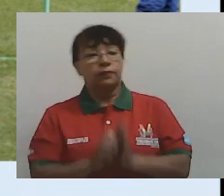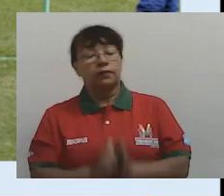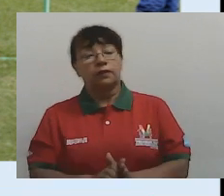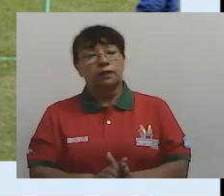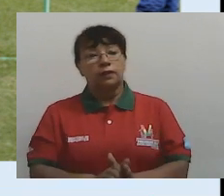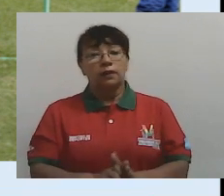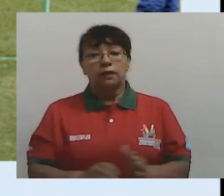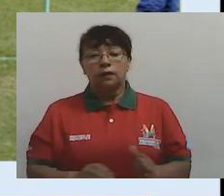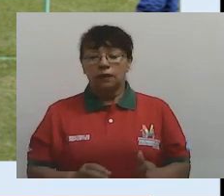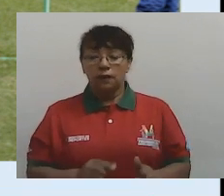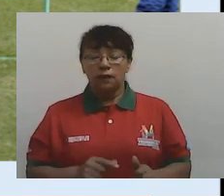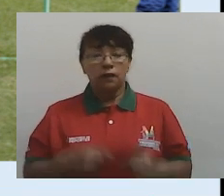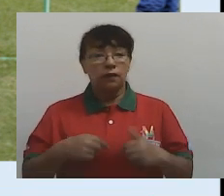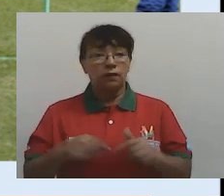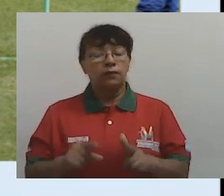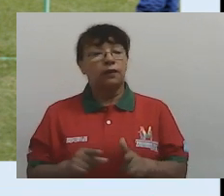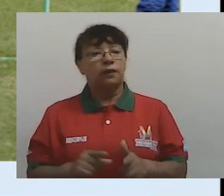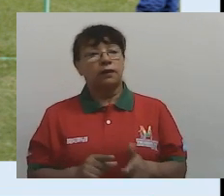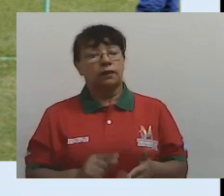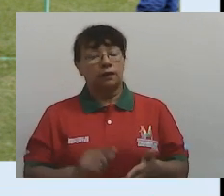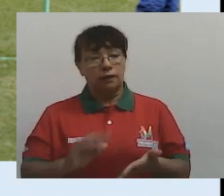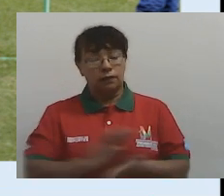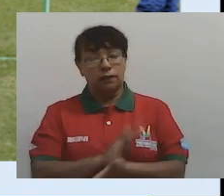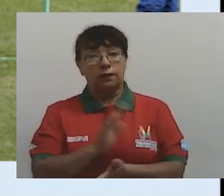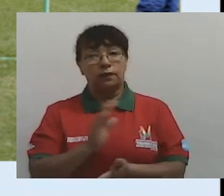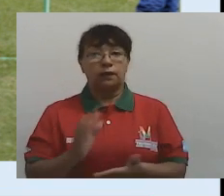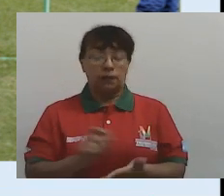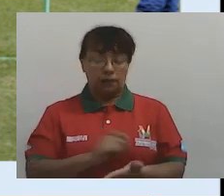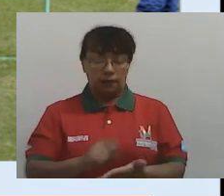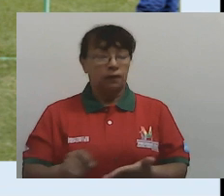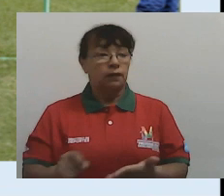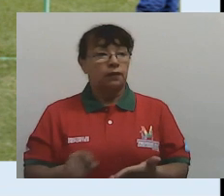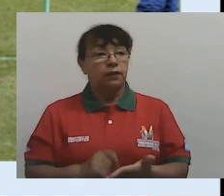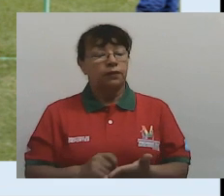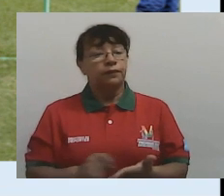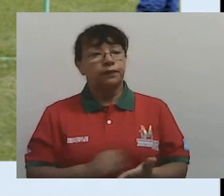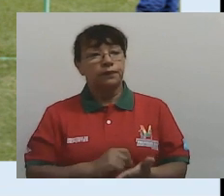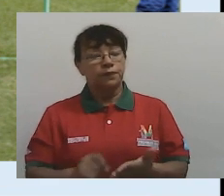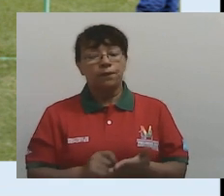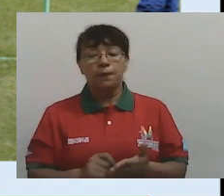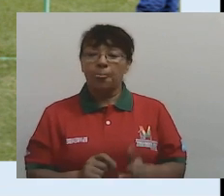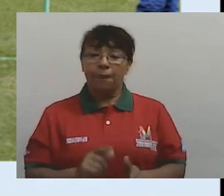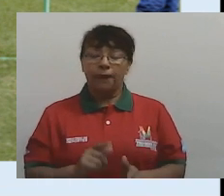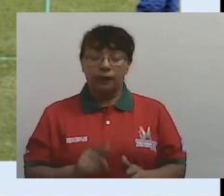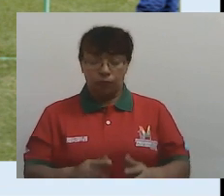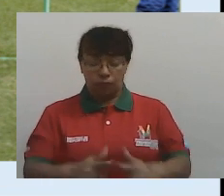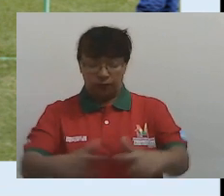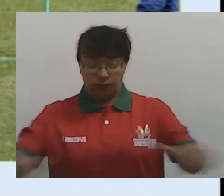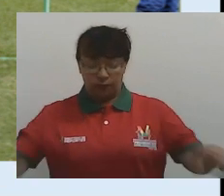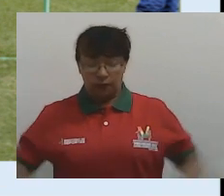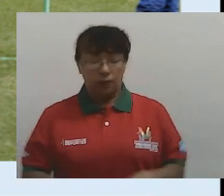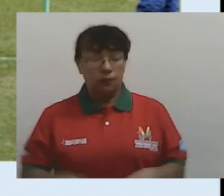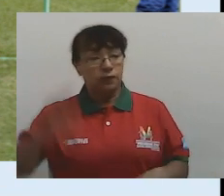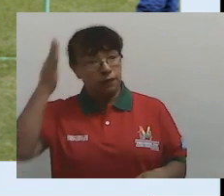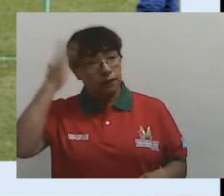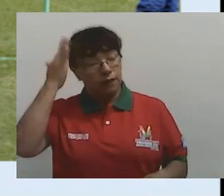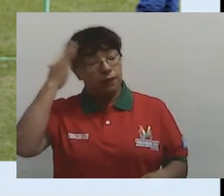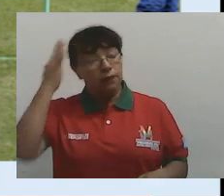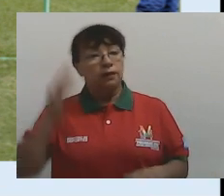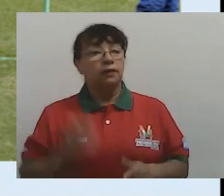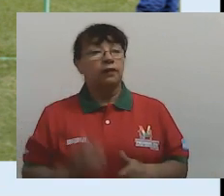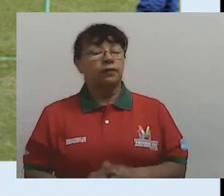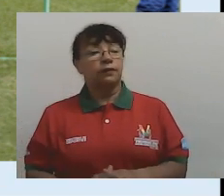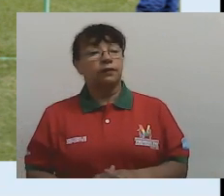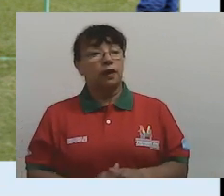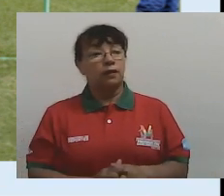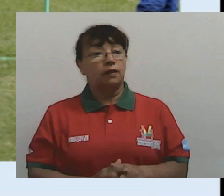a la planilla oficial del evento. En tanto que en las pruebas de campo, tenemos que saber que en las pruebas de campo,